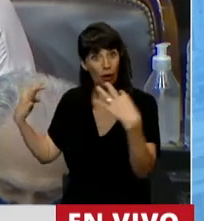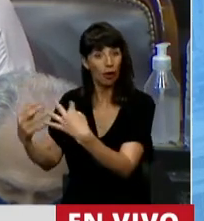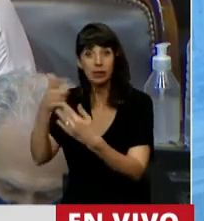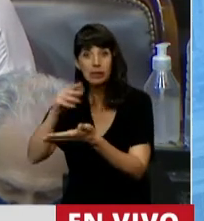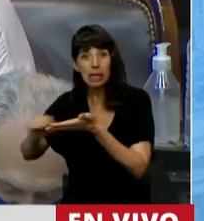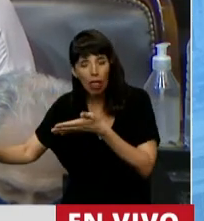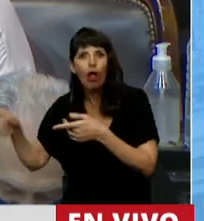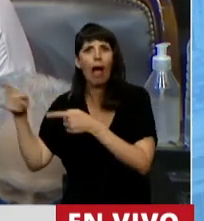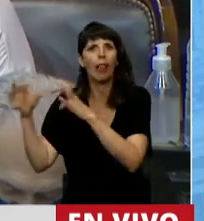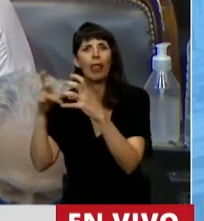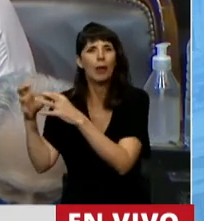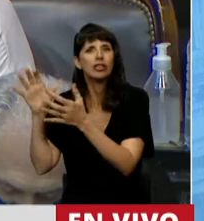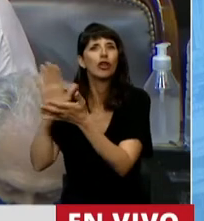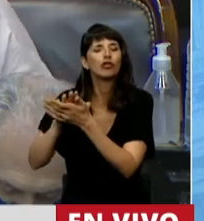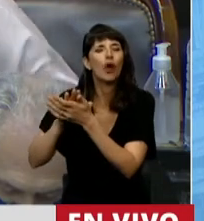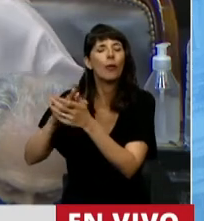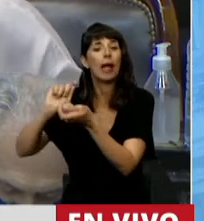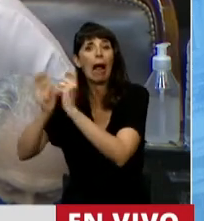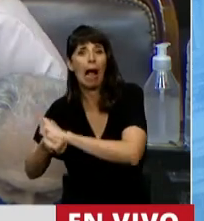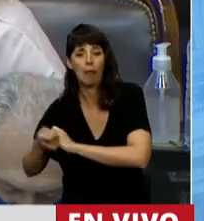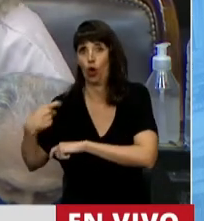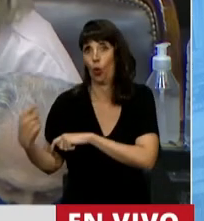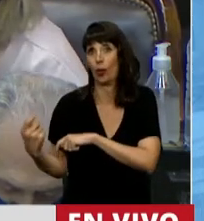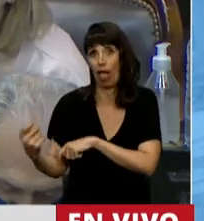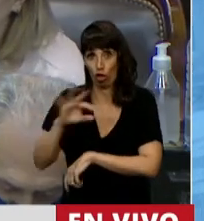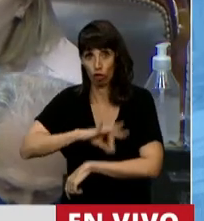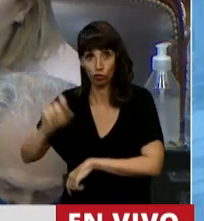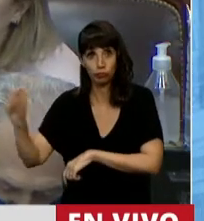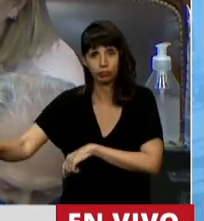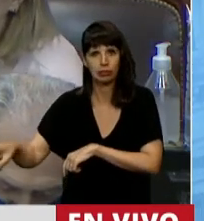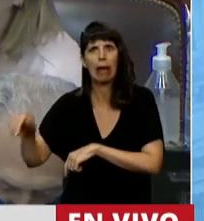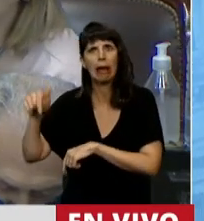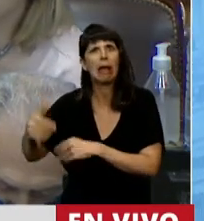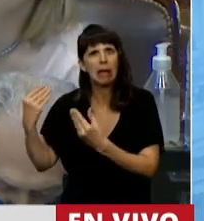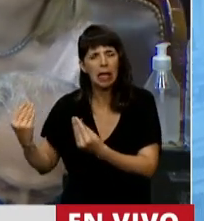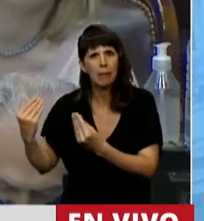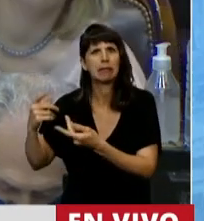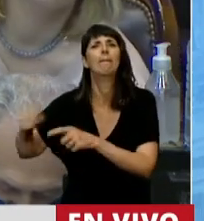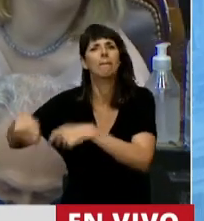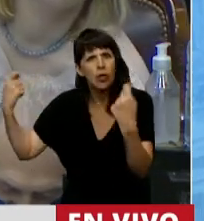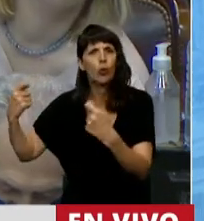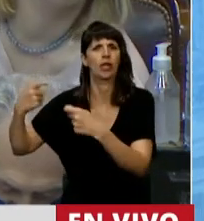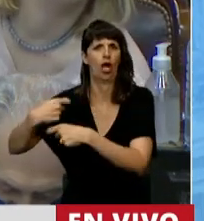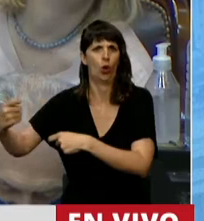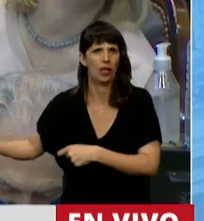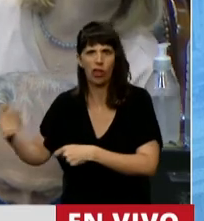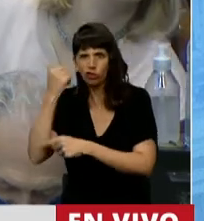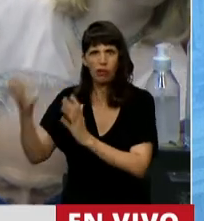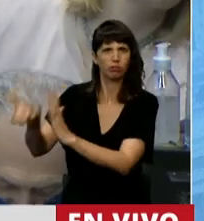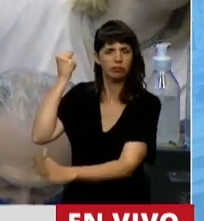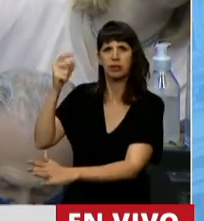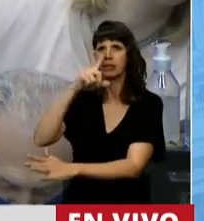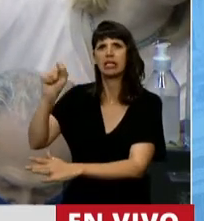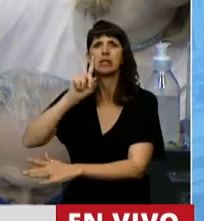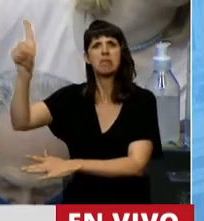reforma previsional que afecta aún más a los jubilados luego de los 70.000 millones de pesos que ya le sacaron durante